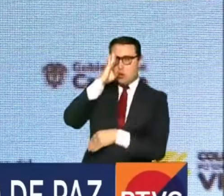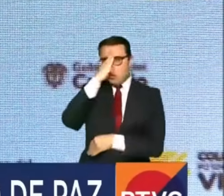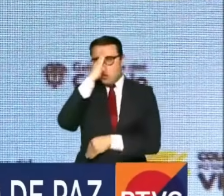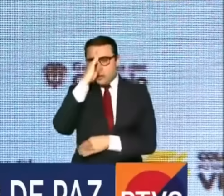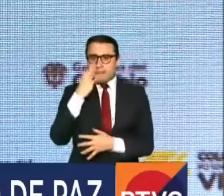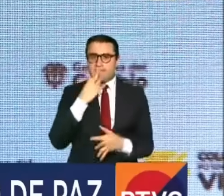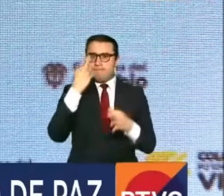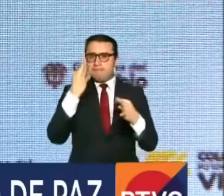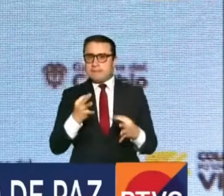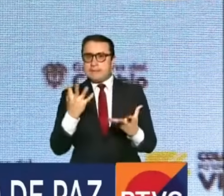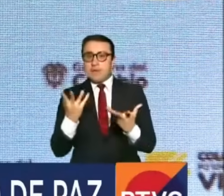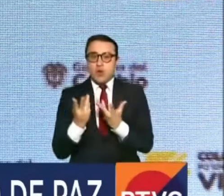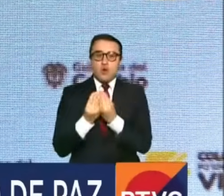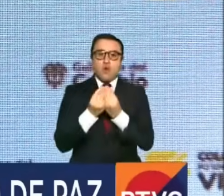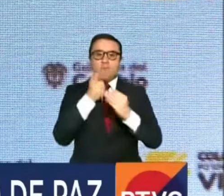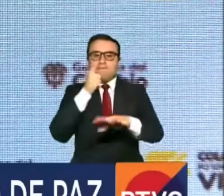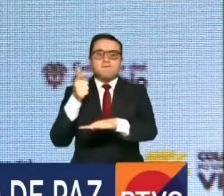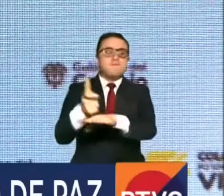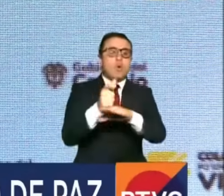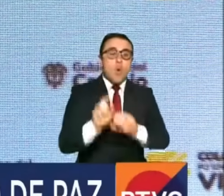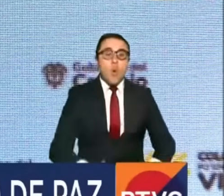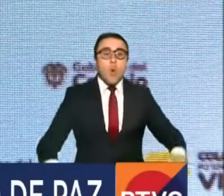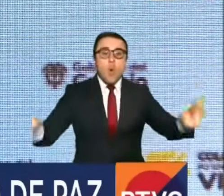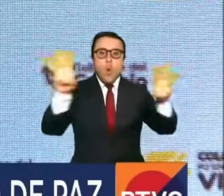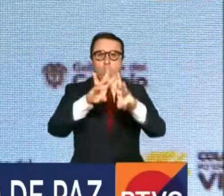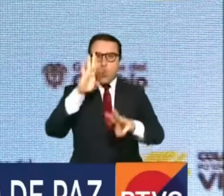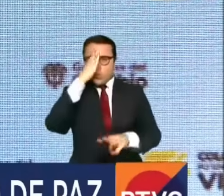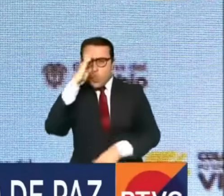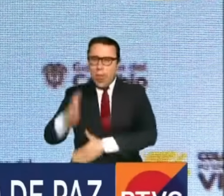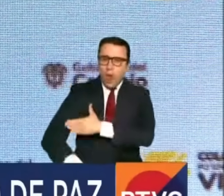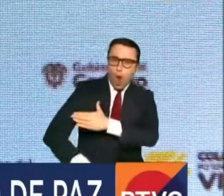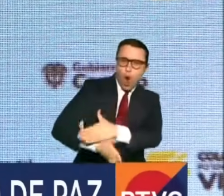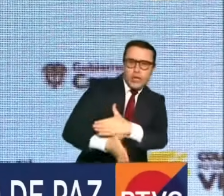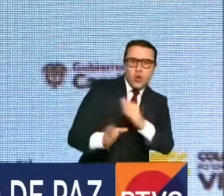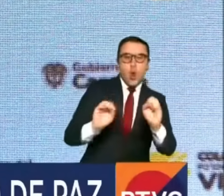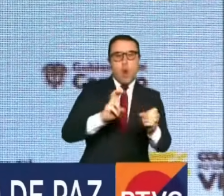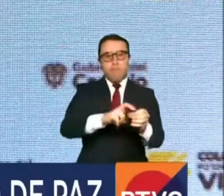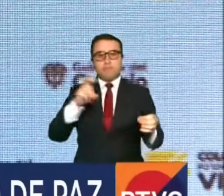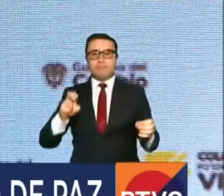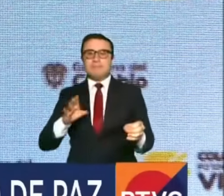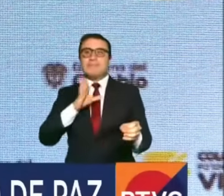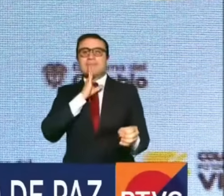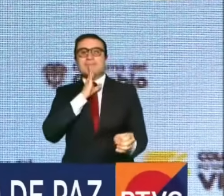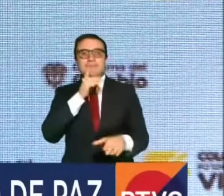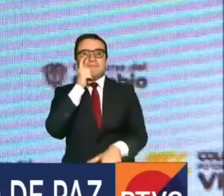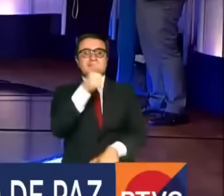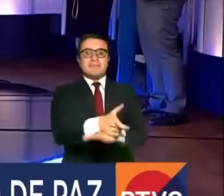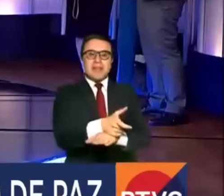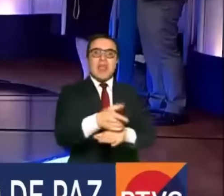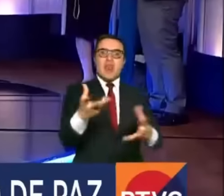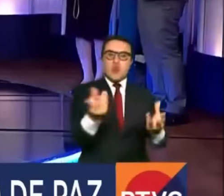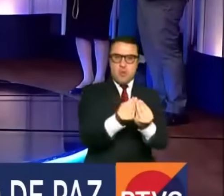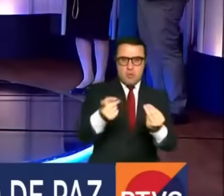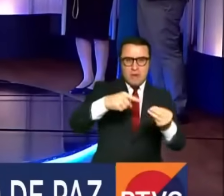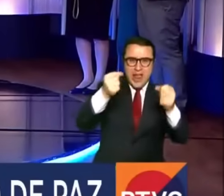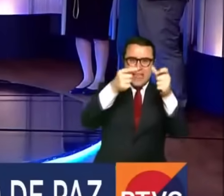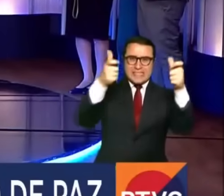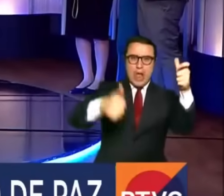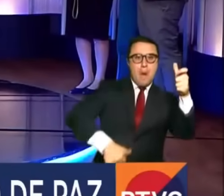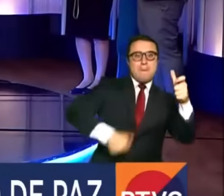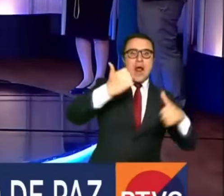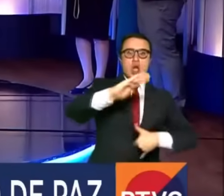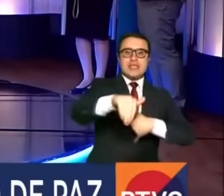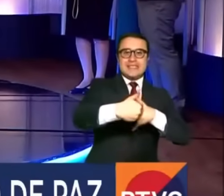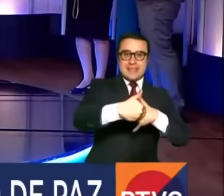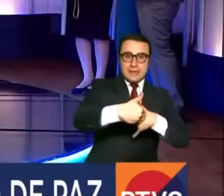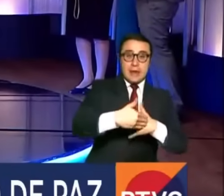ampliación del mandato de la misión de verificación de la ONU en el proceso con la disidencia conocida como Estado Mayor Central. ¿Qué se necesita? ¿Qué